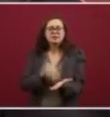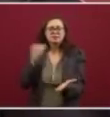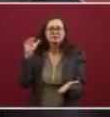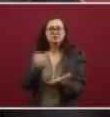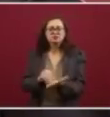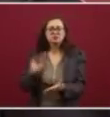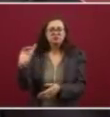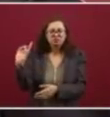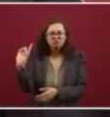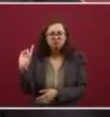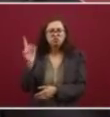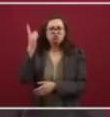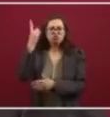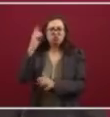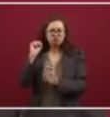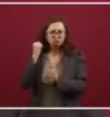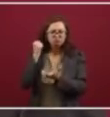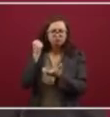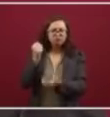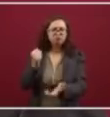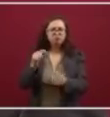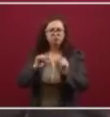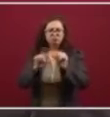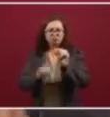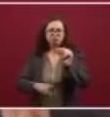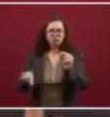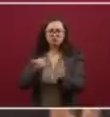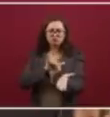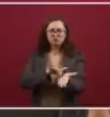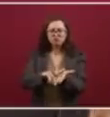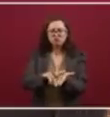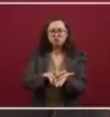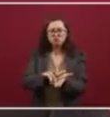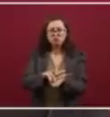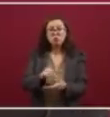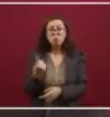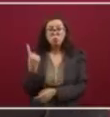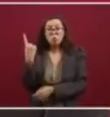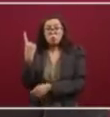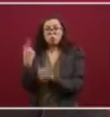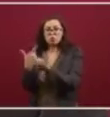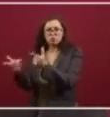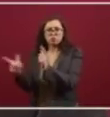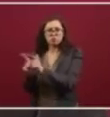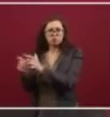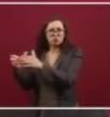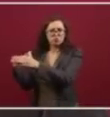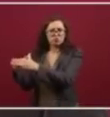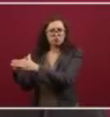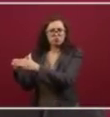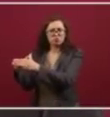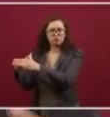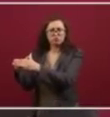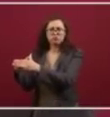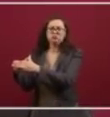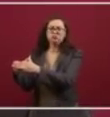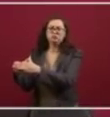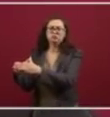60,000 millones de dólares en el país, solo ese grupo,